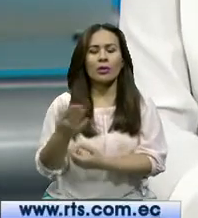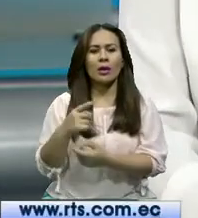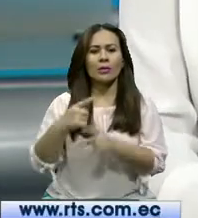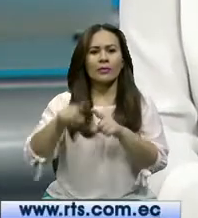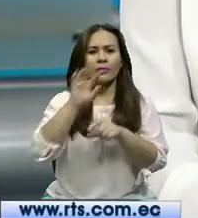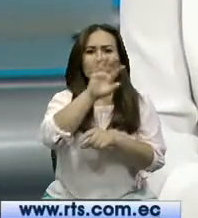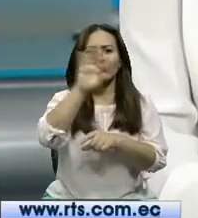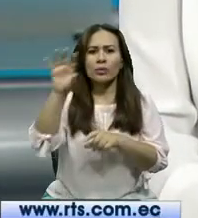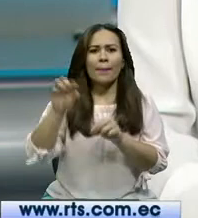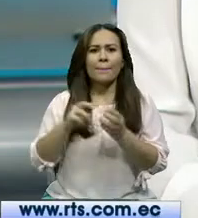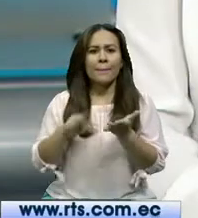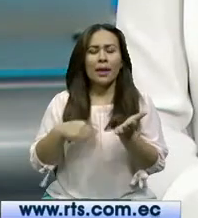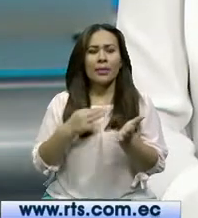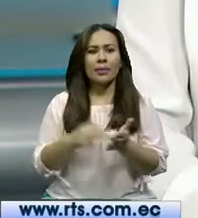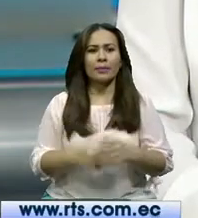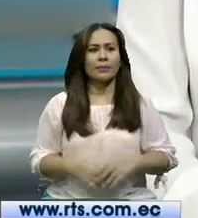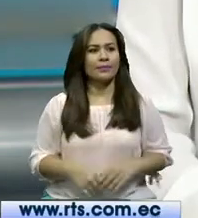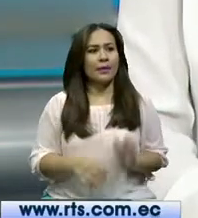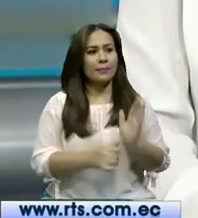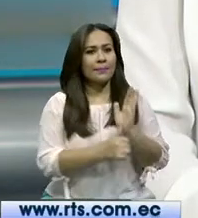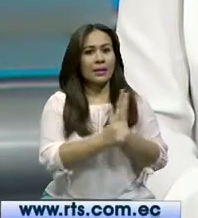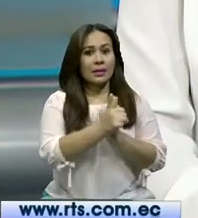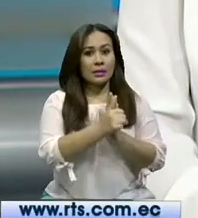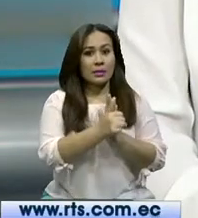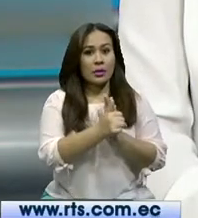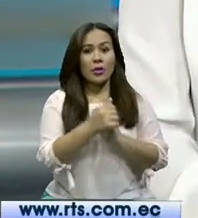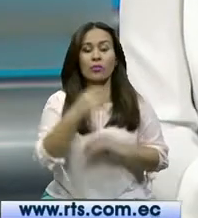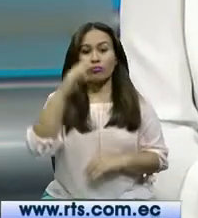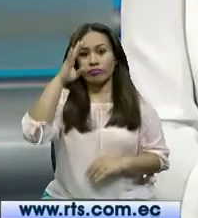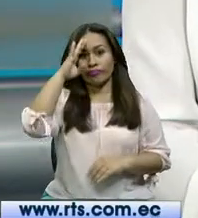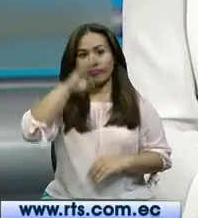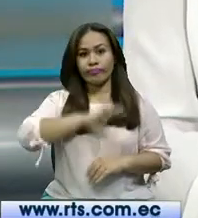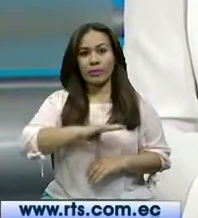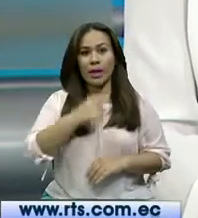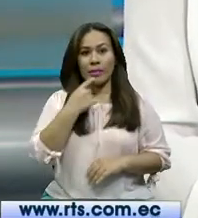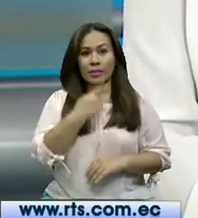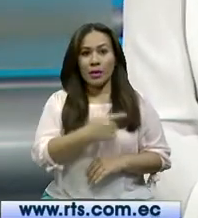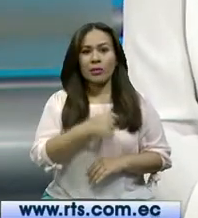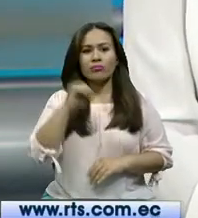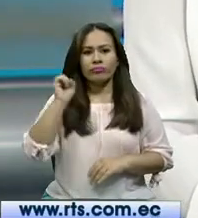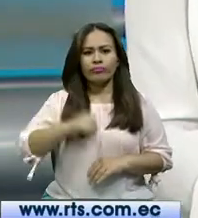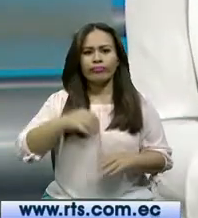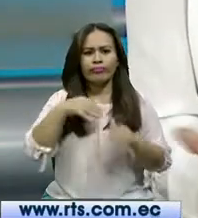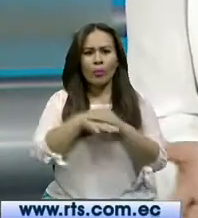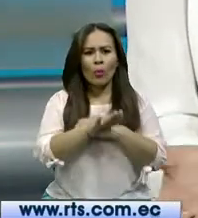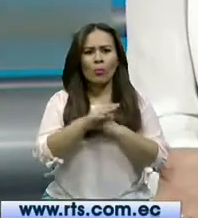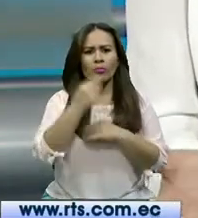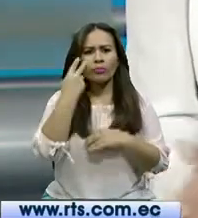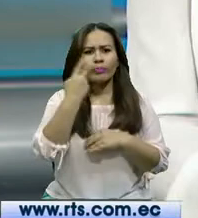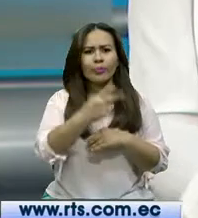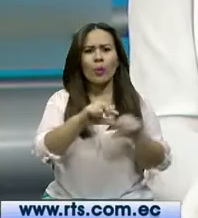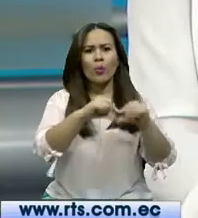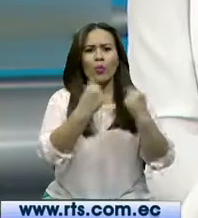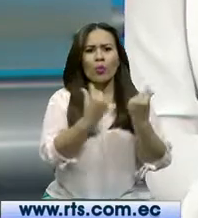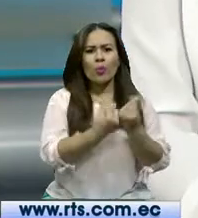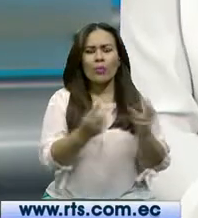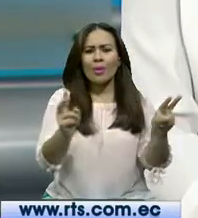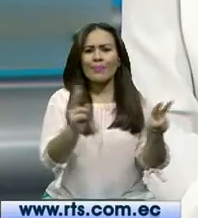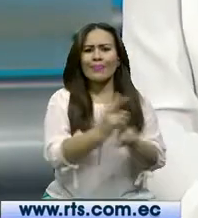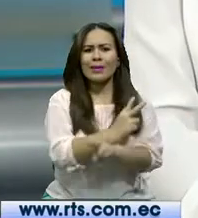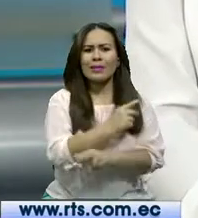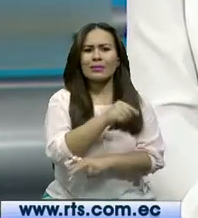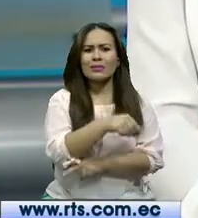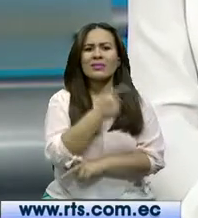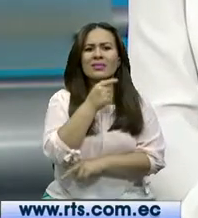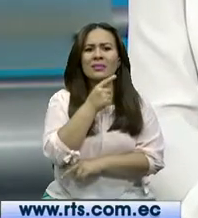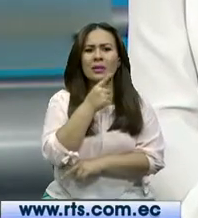en varios cantones de Manabí. El ministro del Interior informó que la acción permitió desarticular una supuesta organización delictiva que